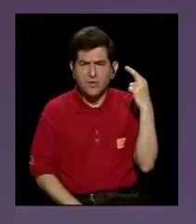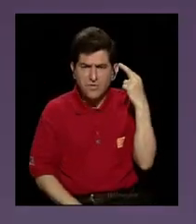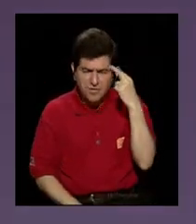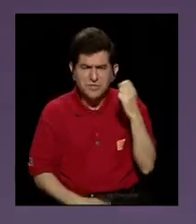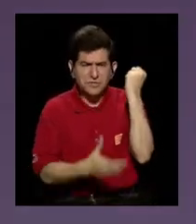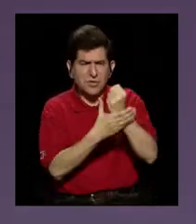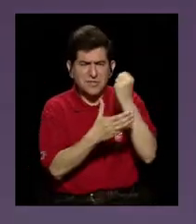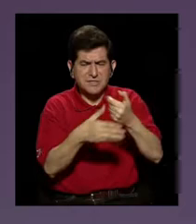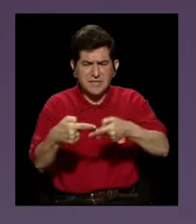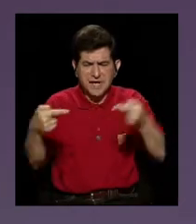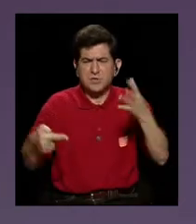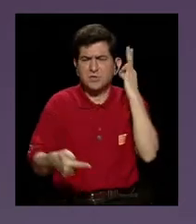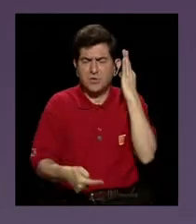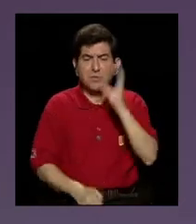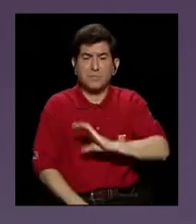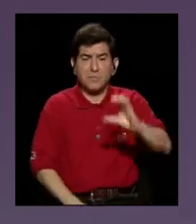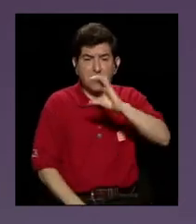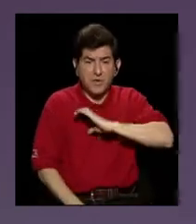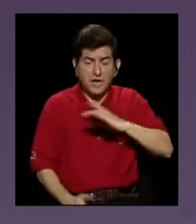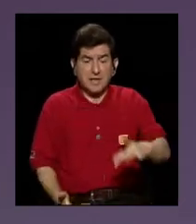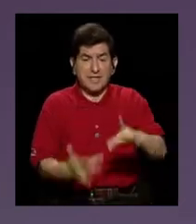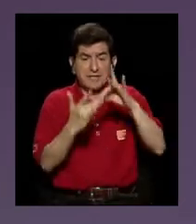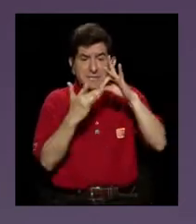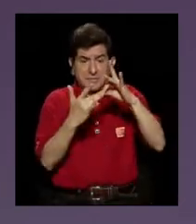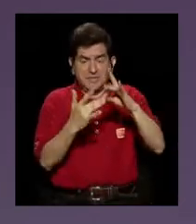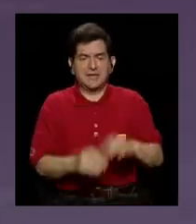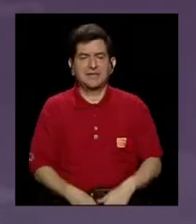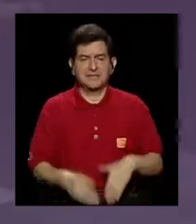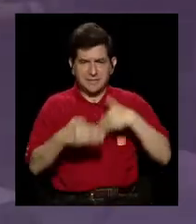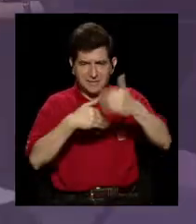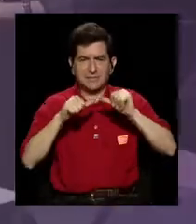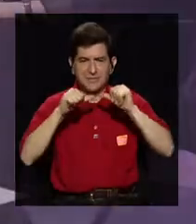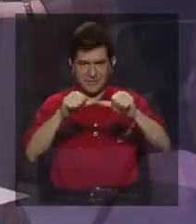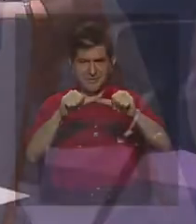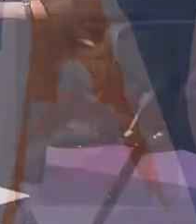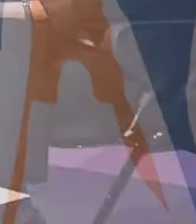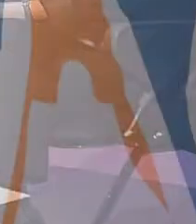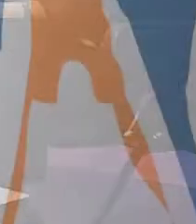un femicidio, porque tiene características específicas. Ya volvemos.